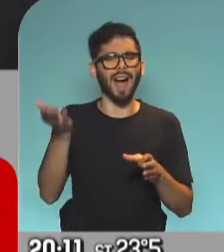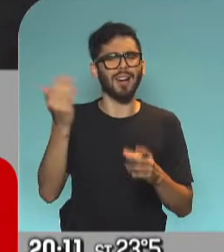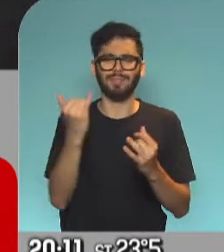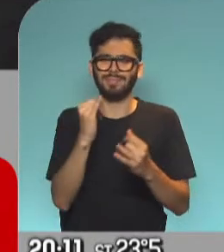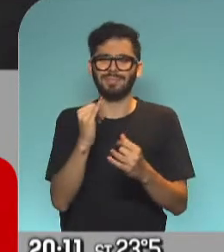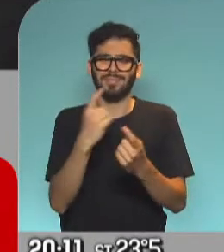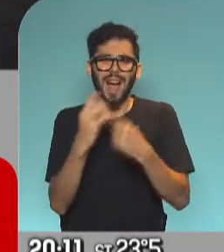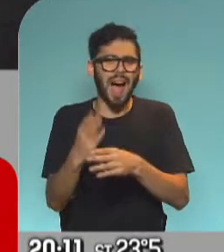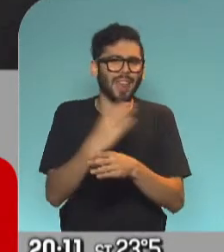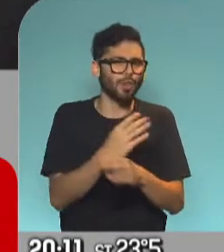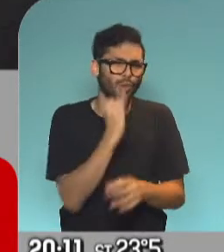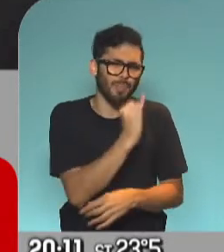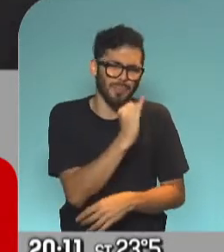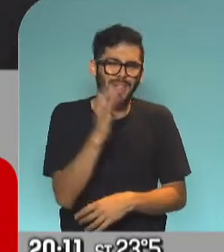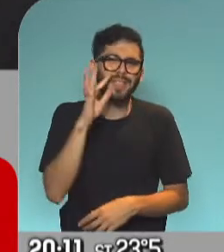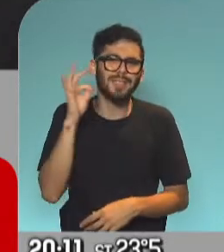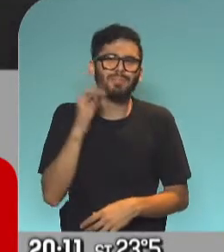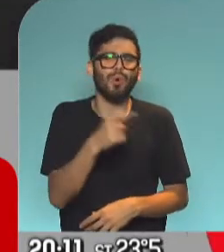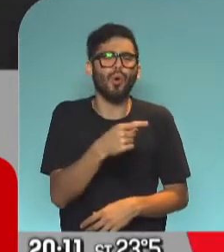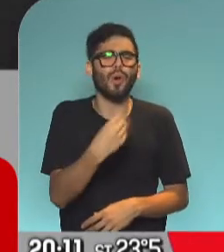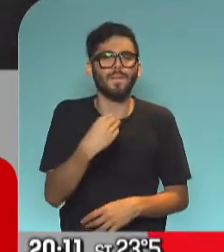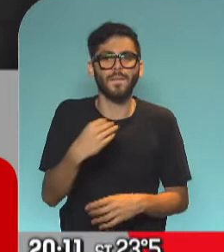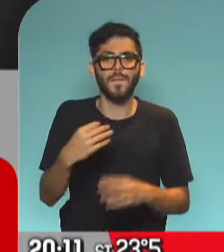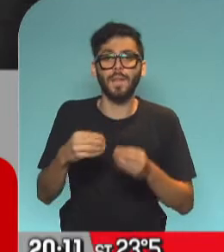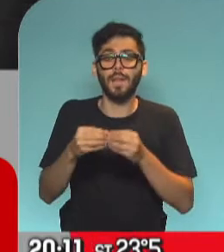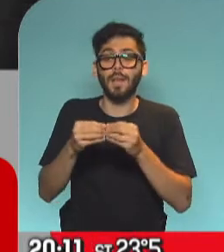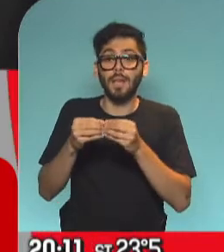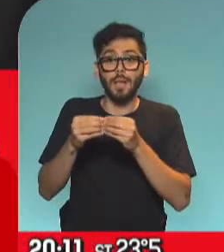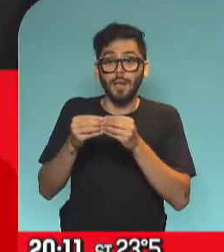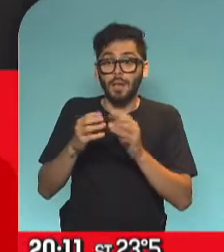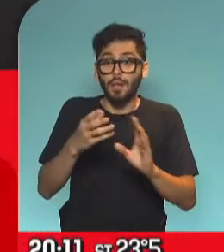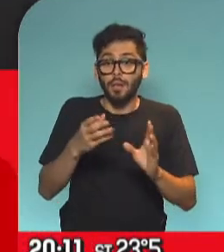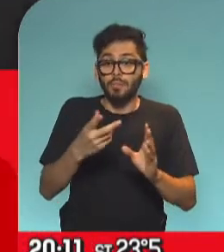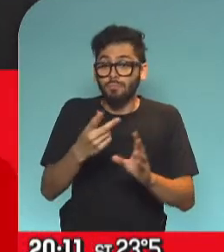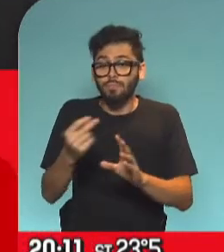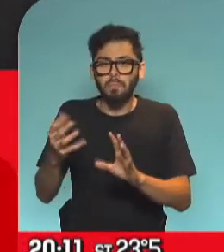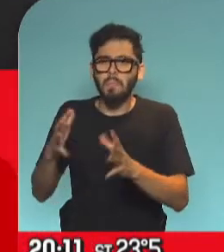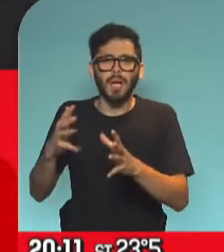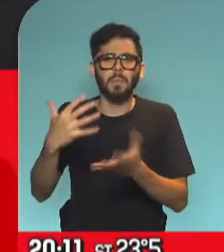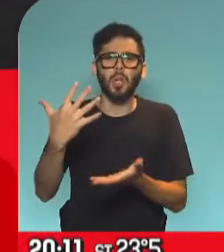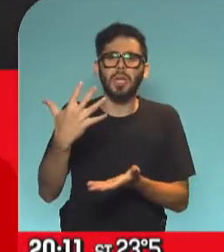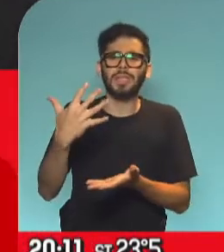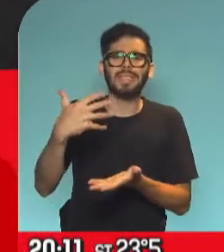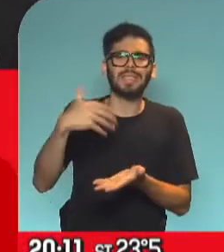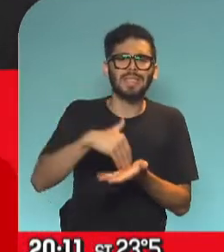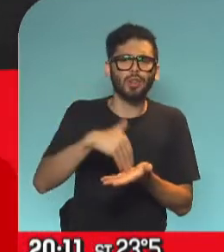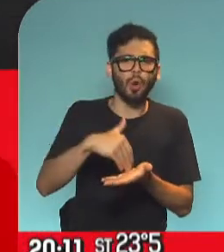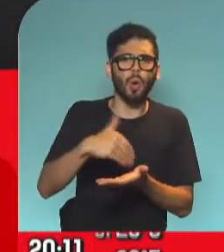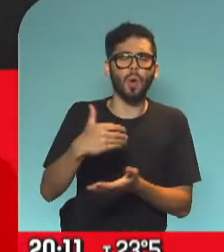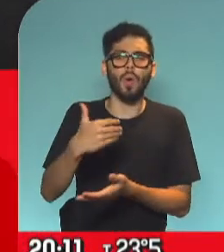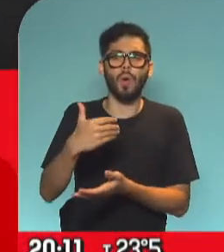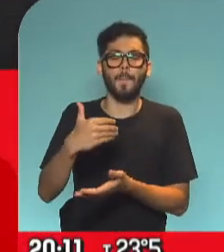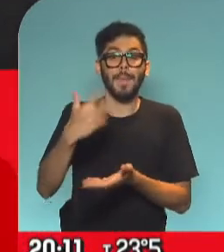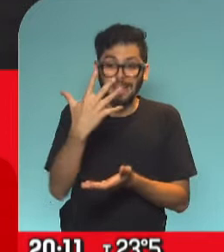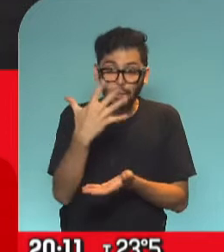el objetivo que nosotros nos imaginamos es que cuando estemos en régimen vamos a estar alrededor de 5 millones de vacunas por